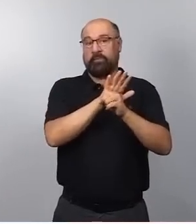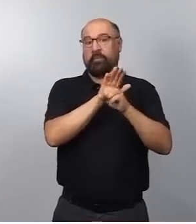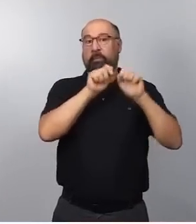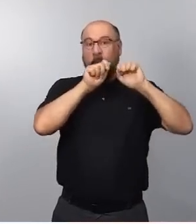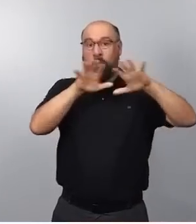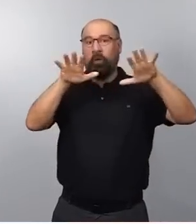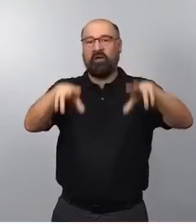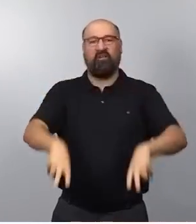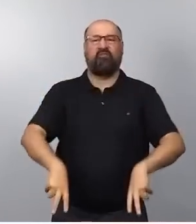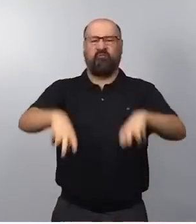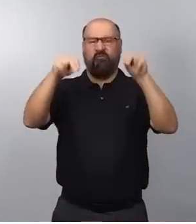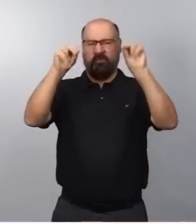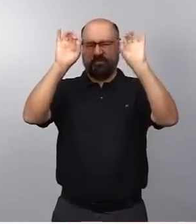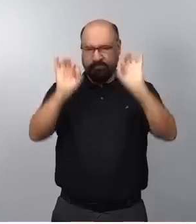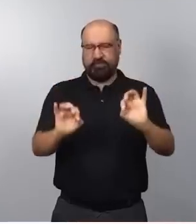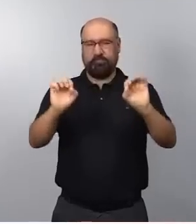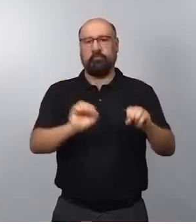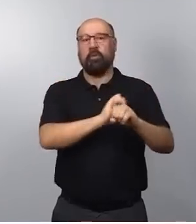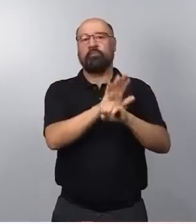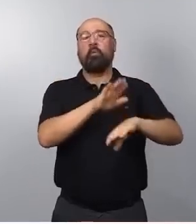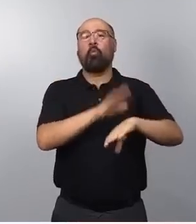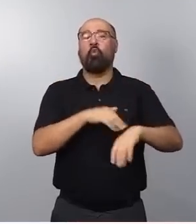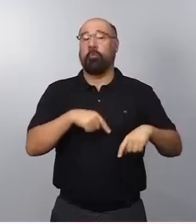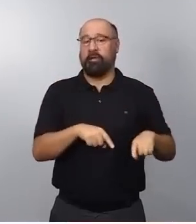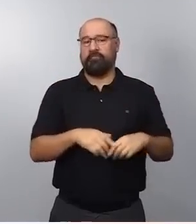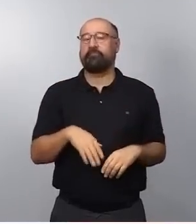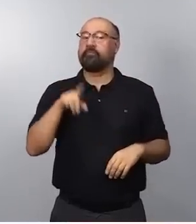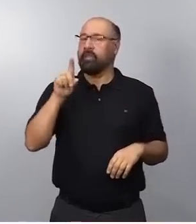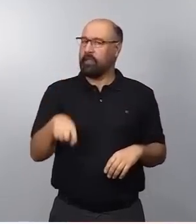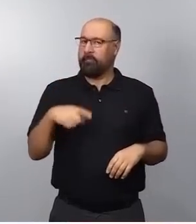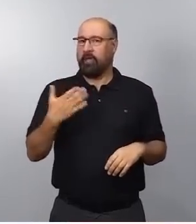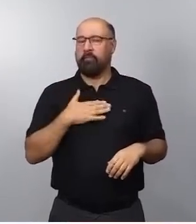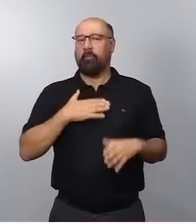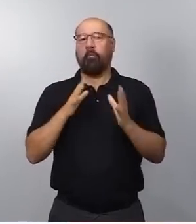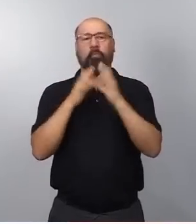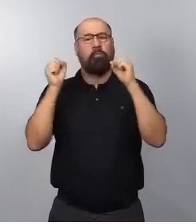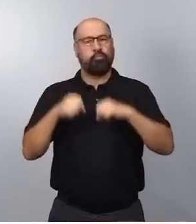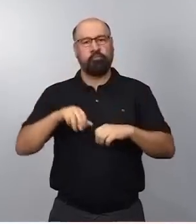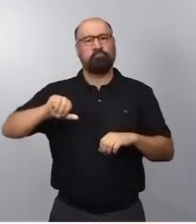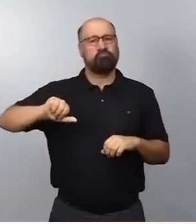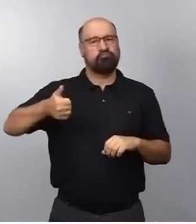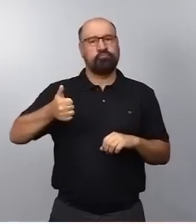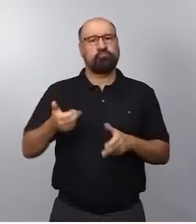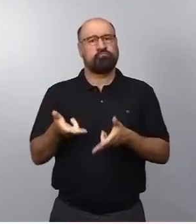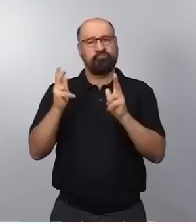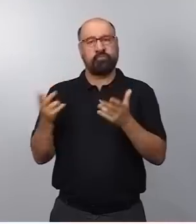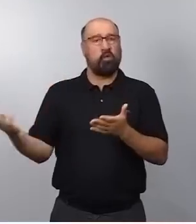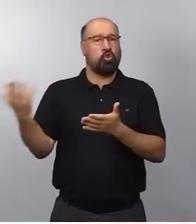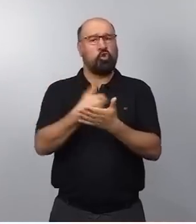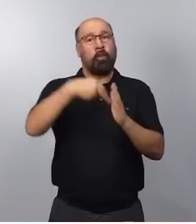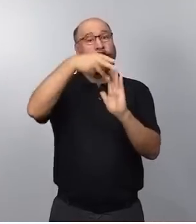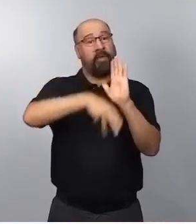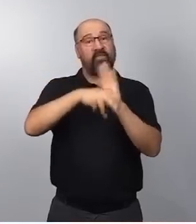sanitaria ocasionada por la COVID-19, así como también hemos dado acuerdo para que, además de caigan todas las